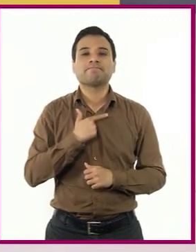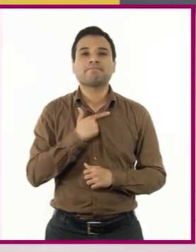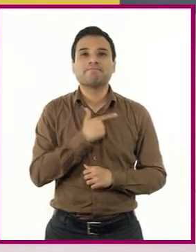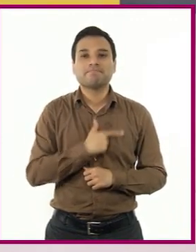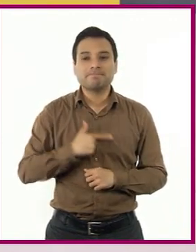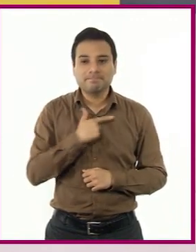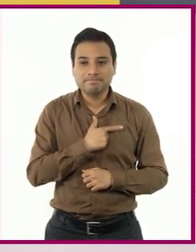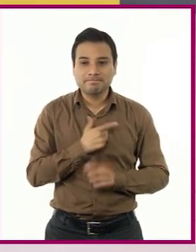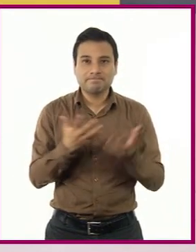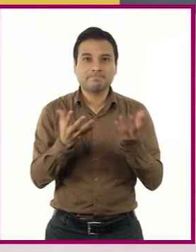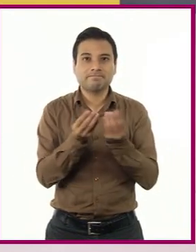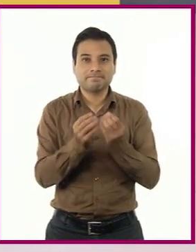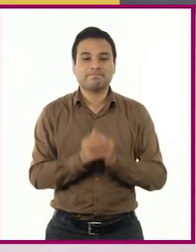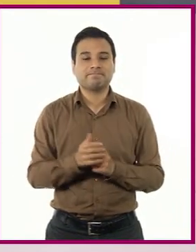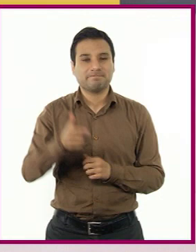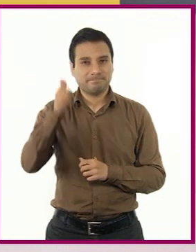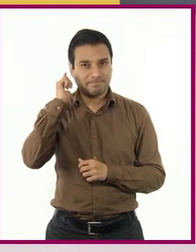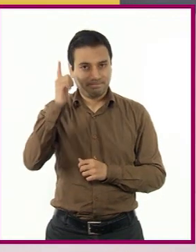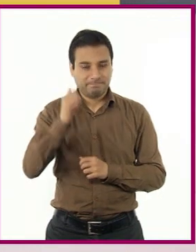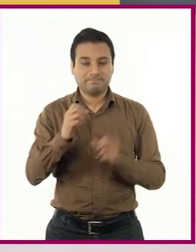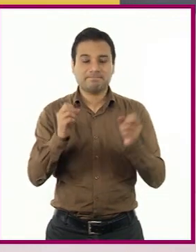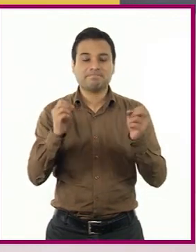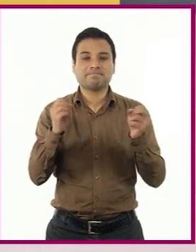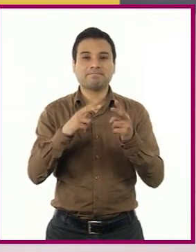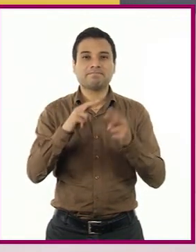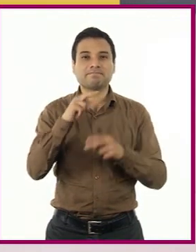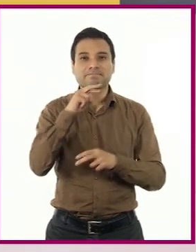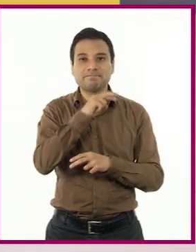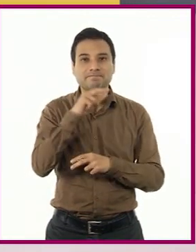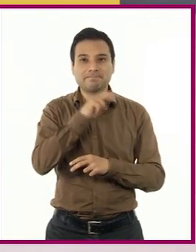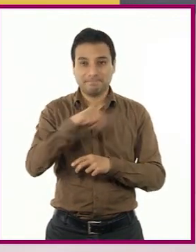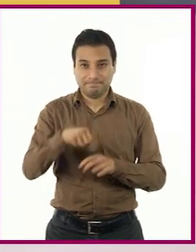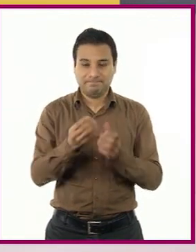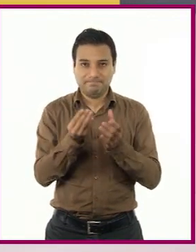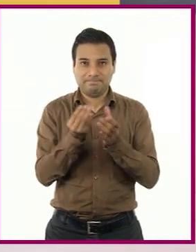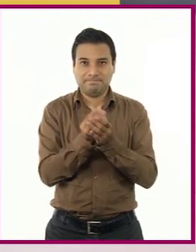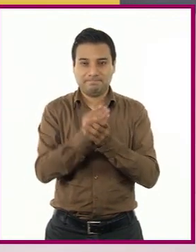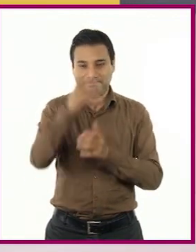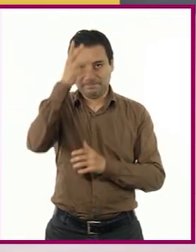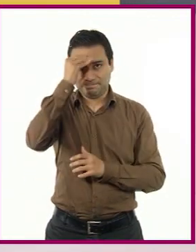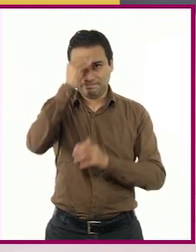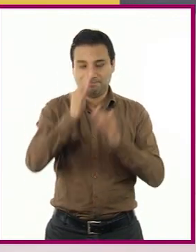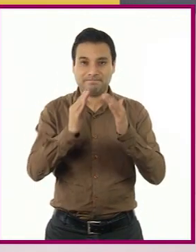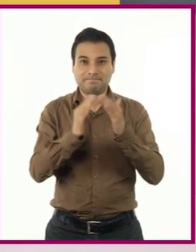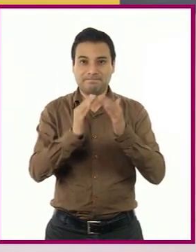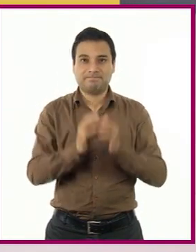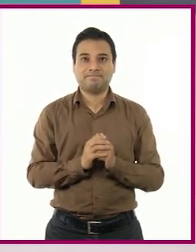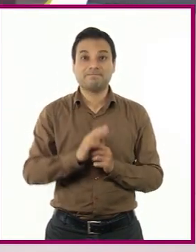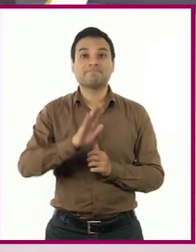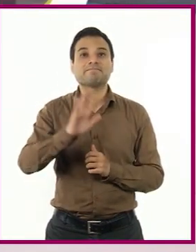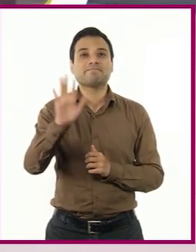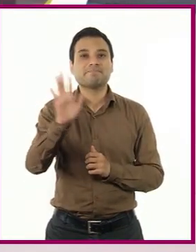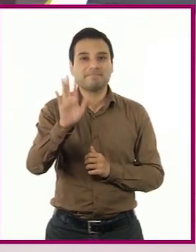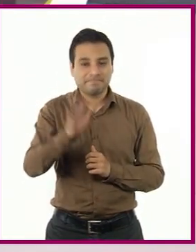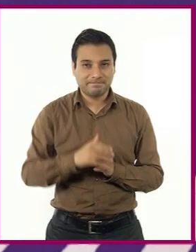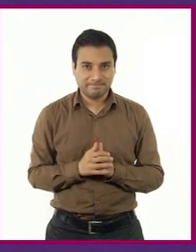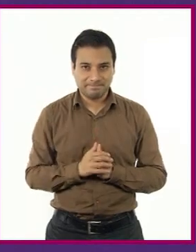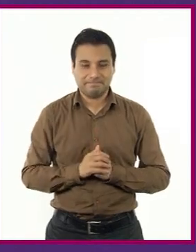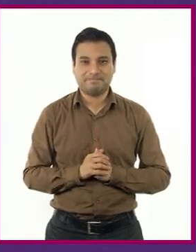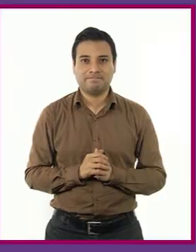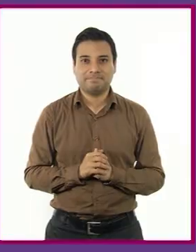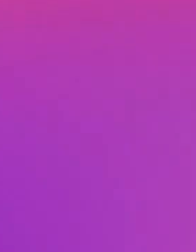con ustedes y esperamos pronto volver a compartir una sesión más de Aprende en Casa. Éxito y hasta